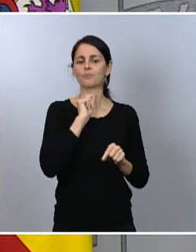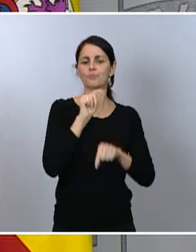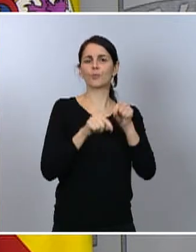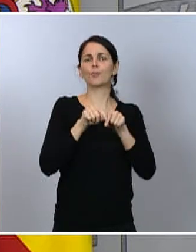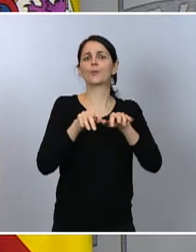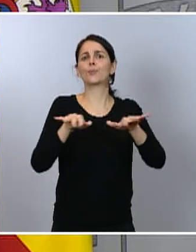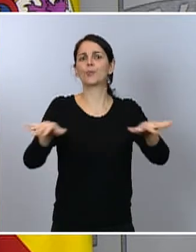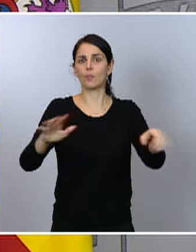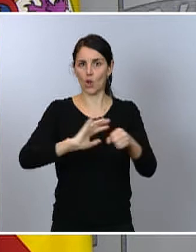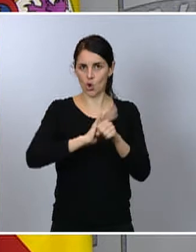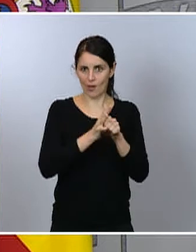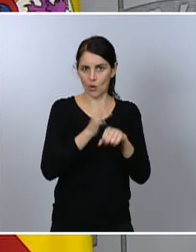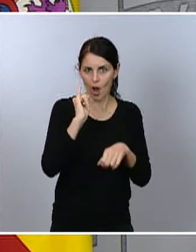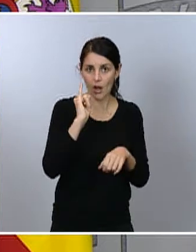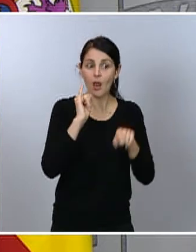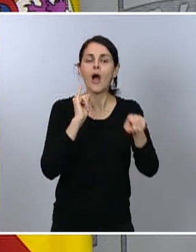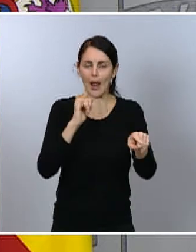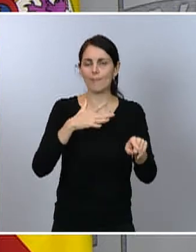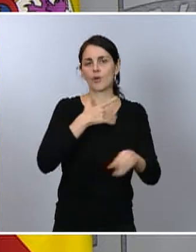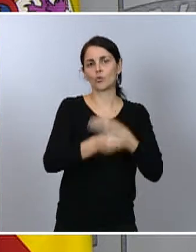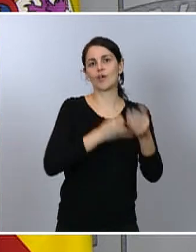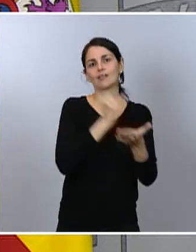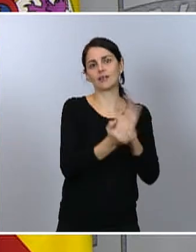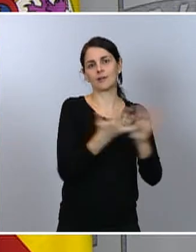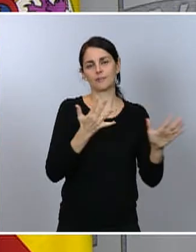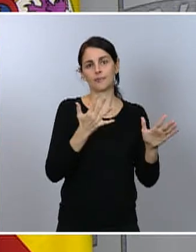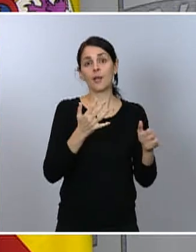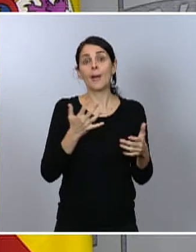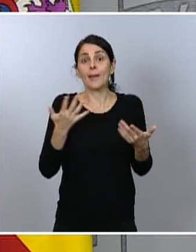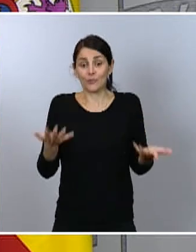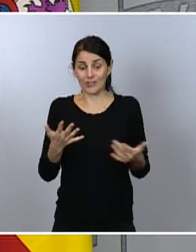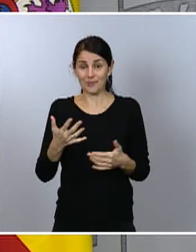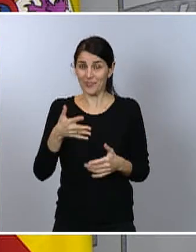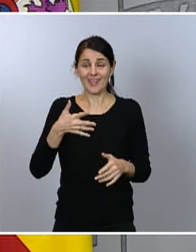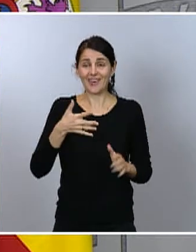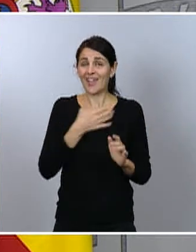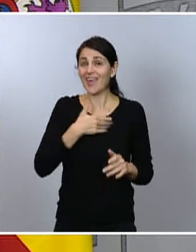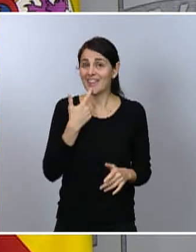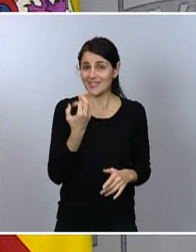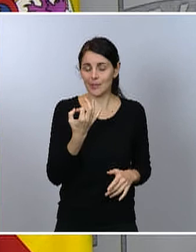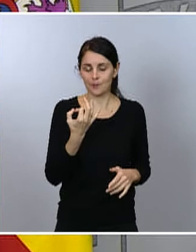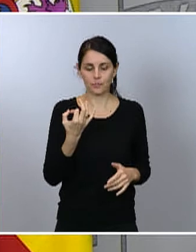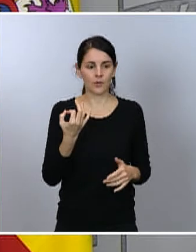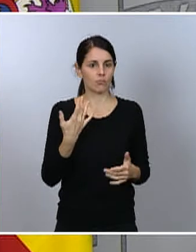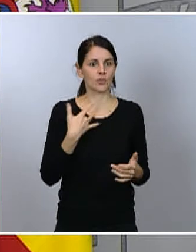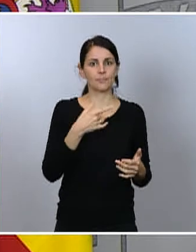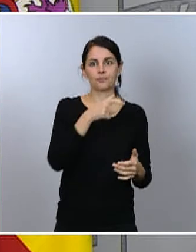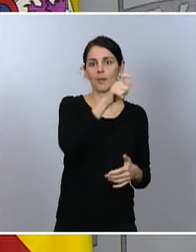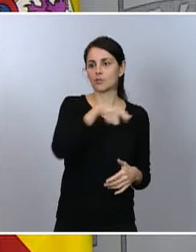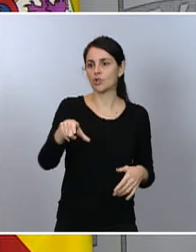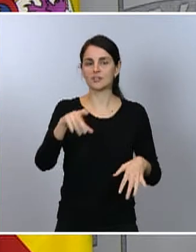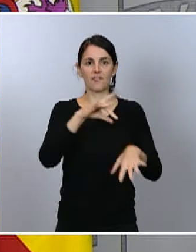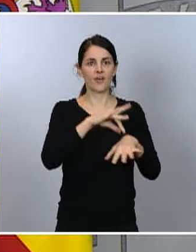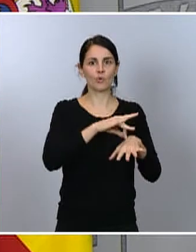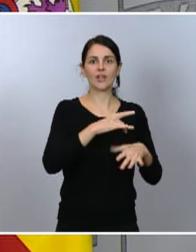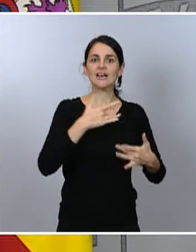SARS-CoV-2. Esto lo que implica es que se deben de utilizar en pacientes sintomáticos, en contactos